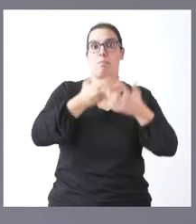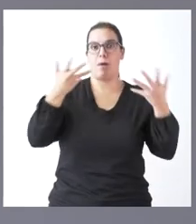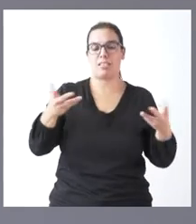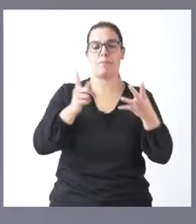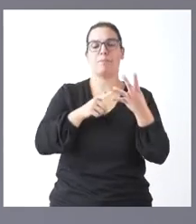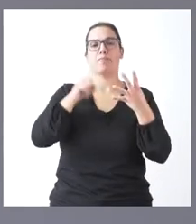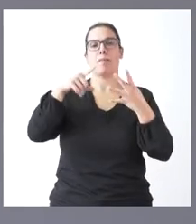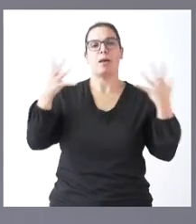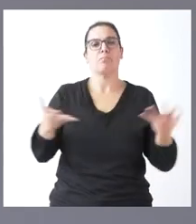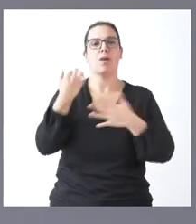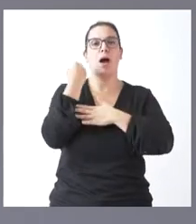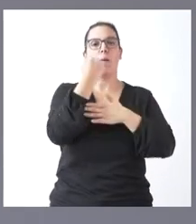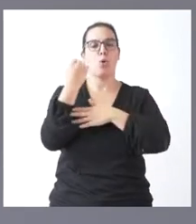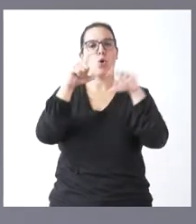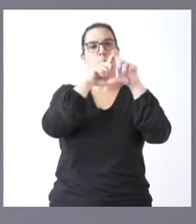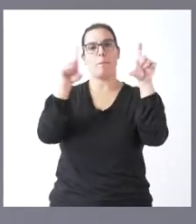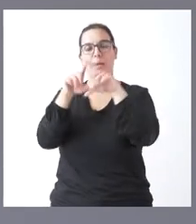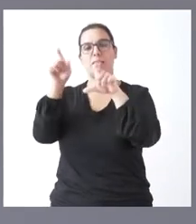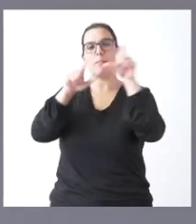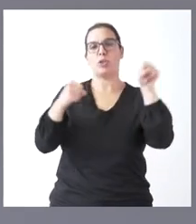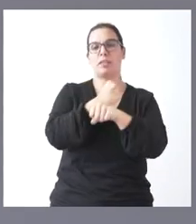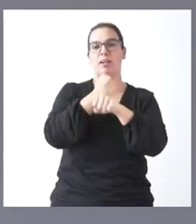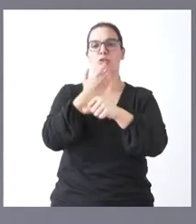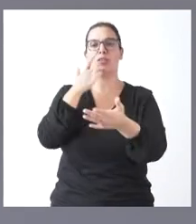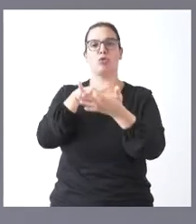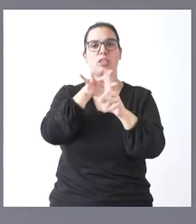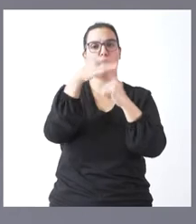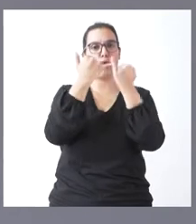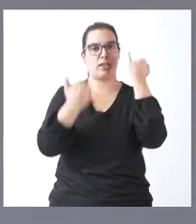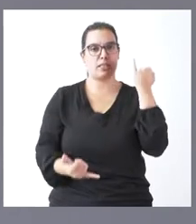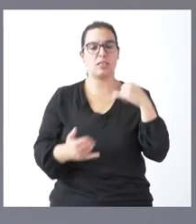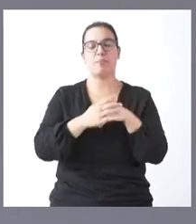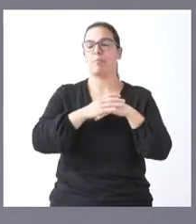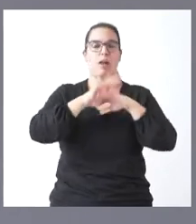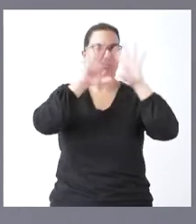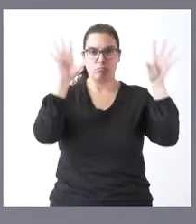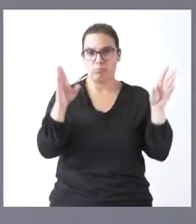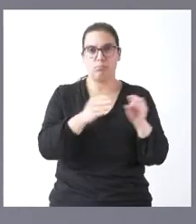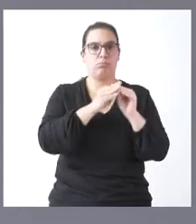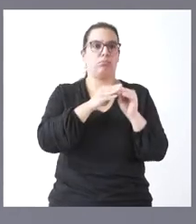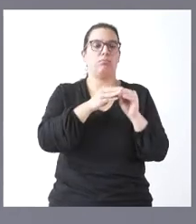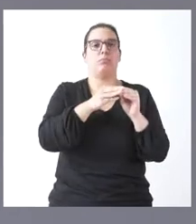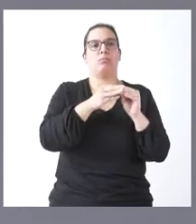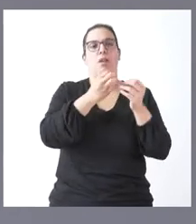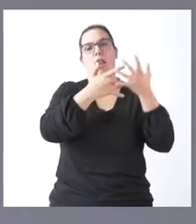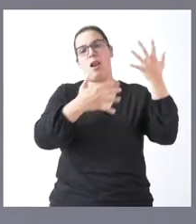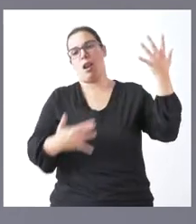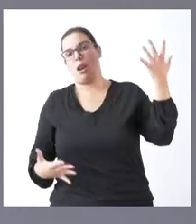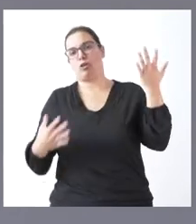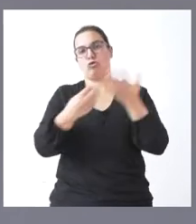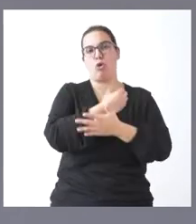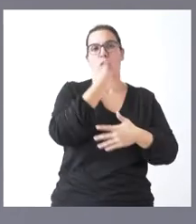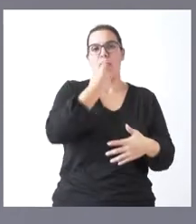apoyo a empresas y a trabajadores en situación de crisis en fin una serie de líneas que tampoco vamos aquí a recordar puntualmente